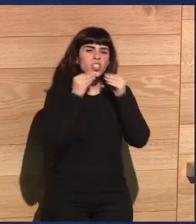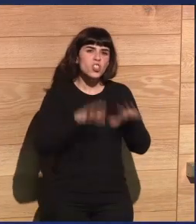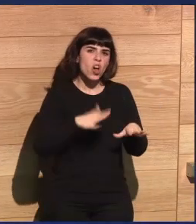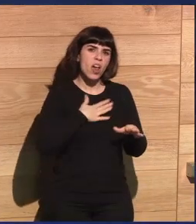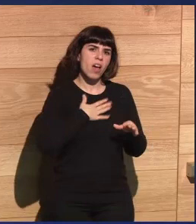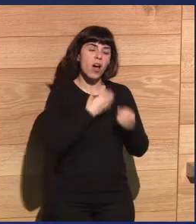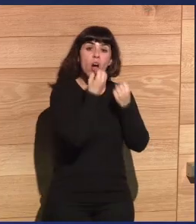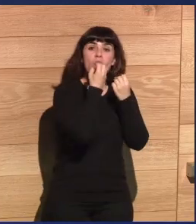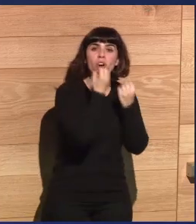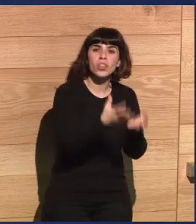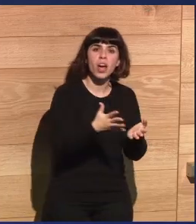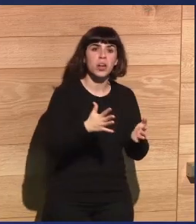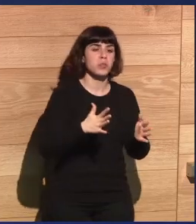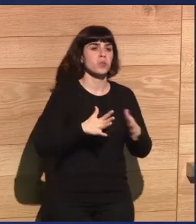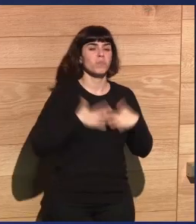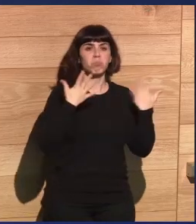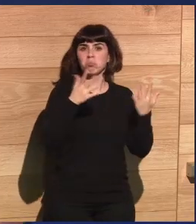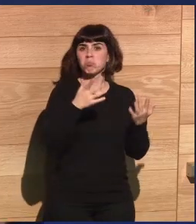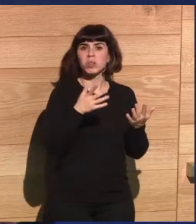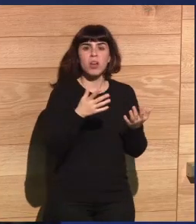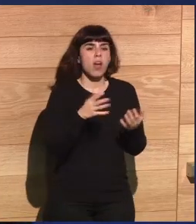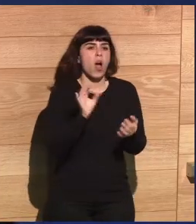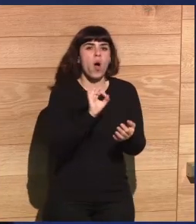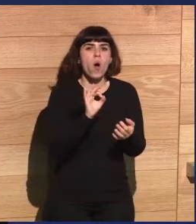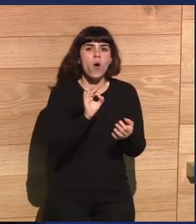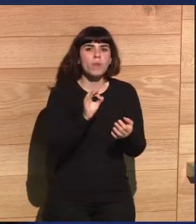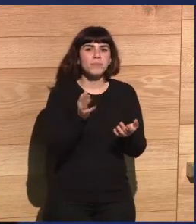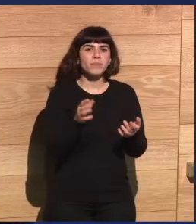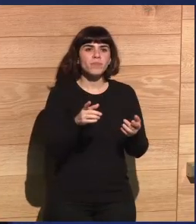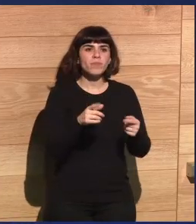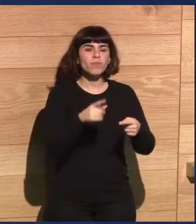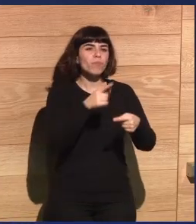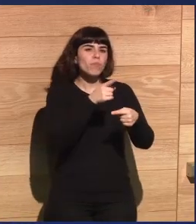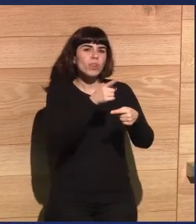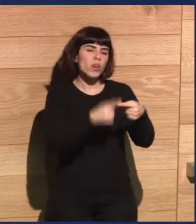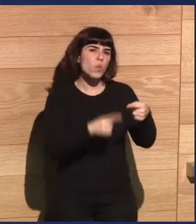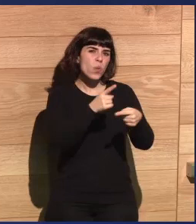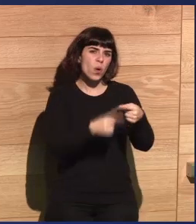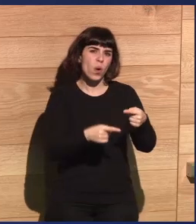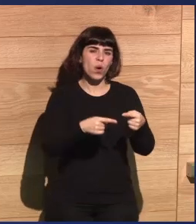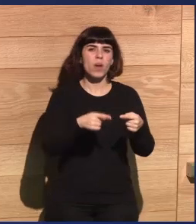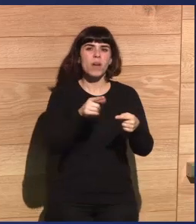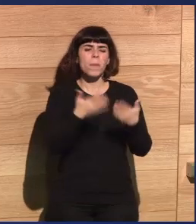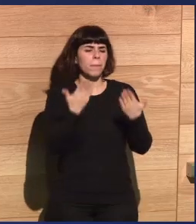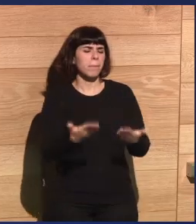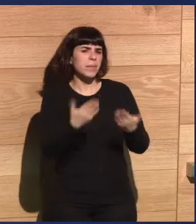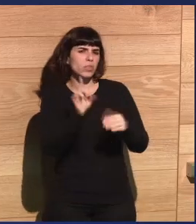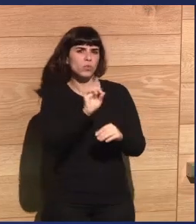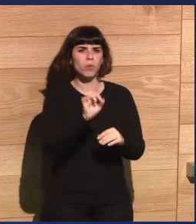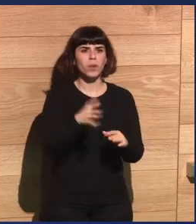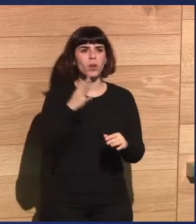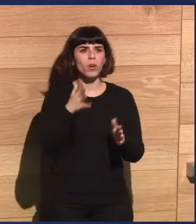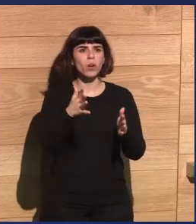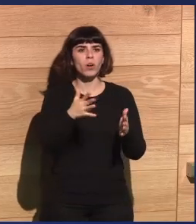que en fin, no es que sea la más sorprendente ni tiene ese nudo con gran peso, pero espero que si algún niño o